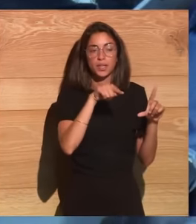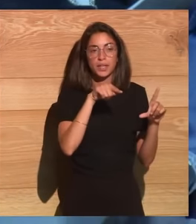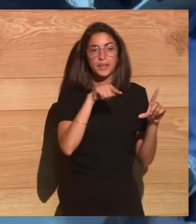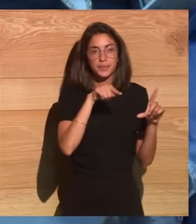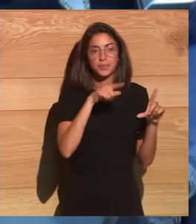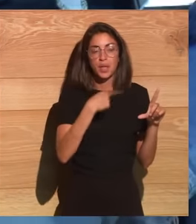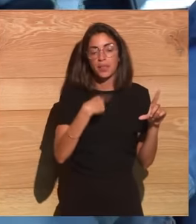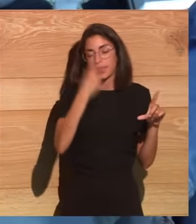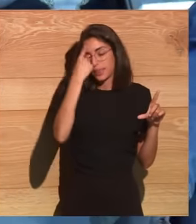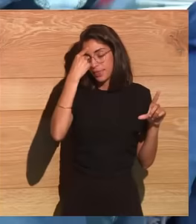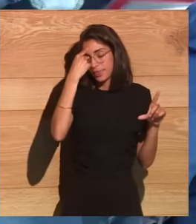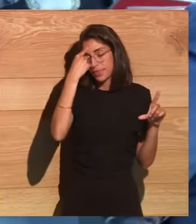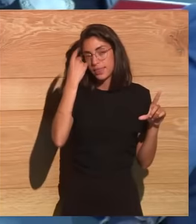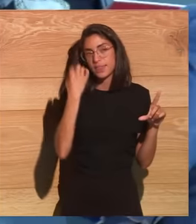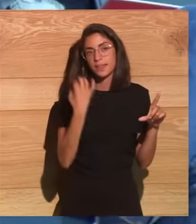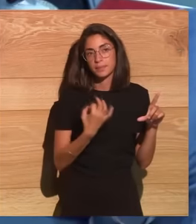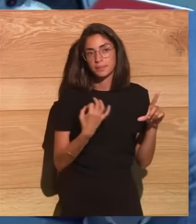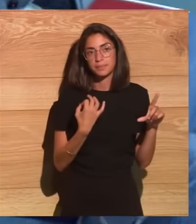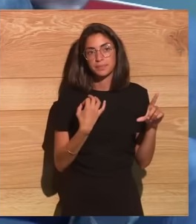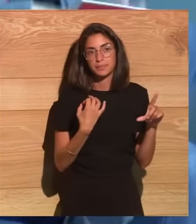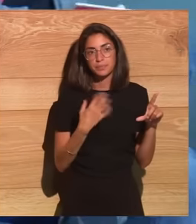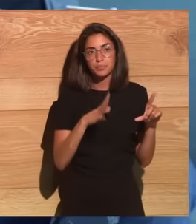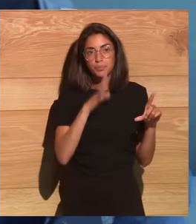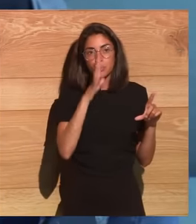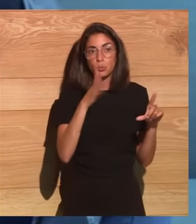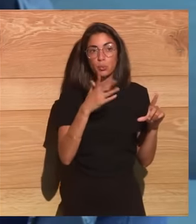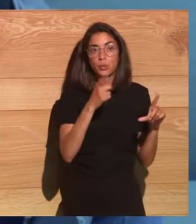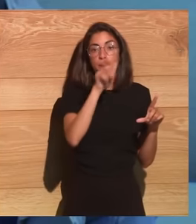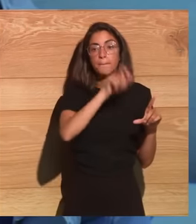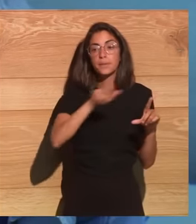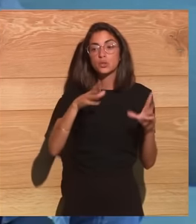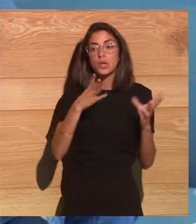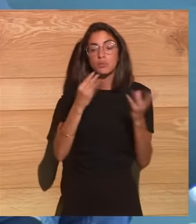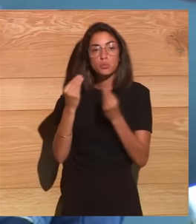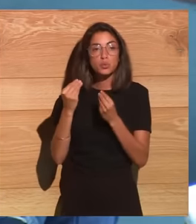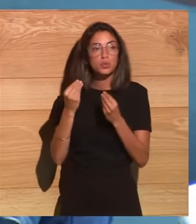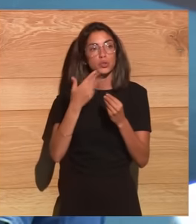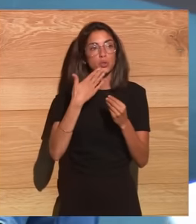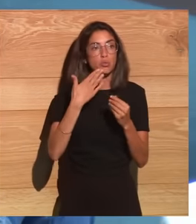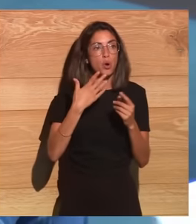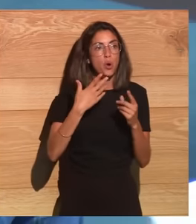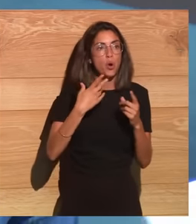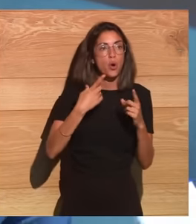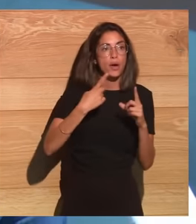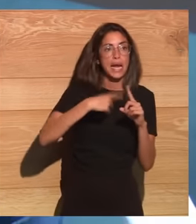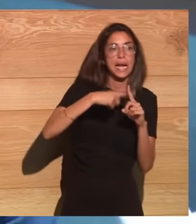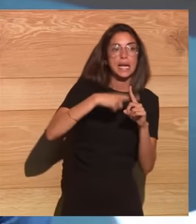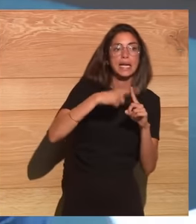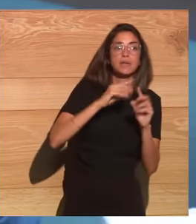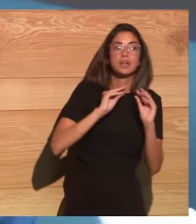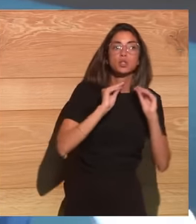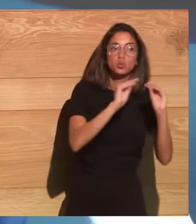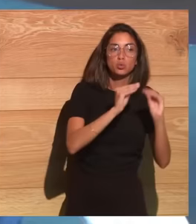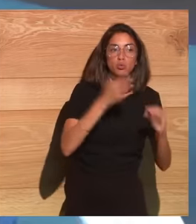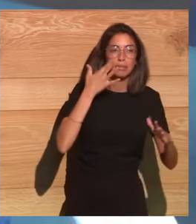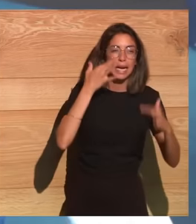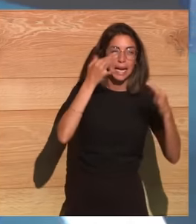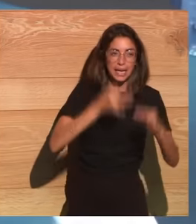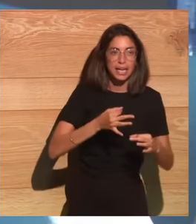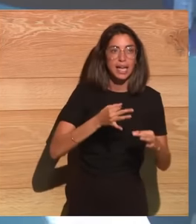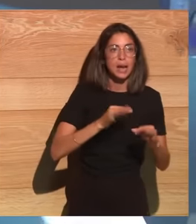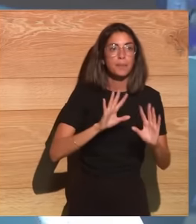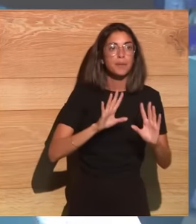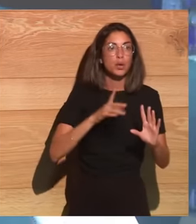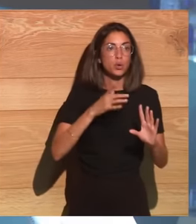en serio. Mucha gente no sabe que este es su verdadero nivel con el dibujo, el de la portada. Sí, sí. Pero lejos